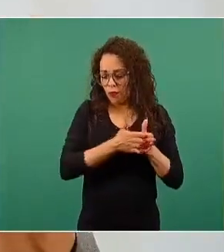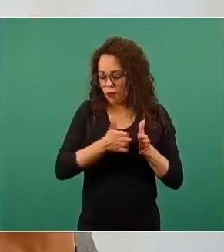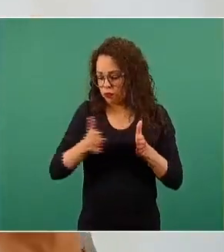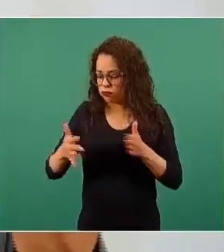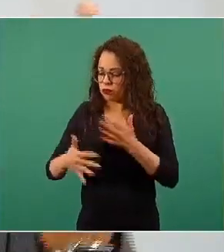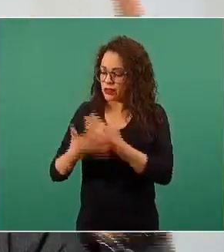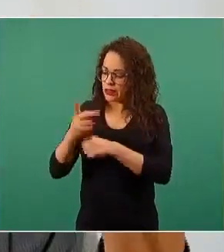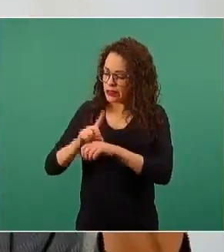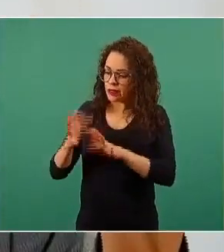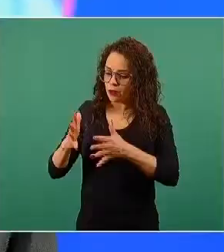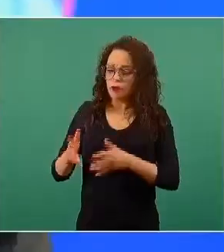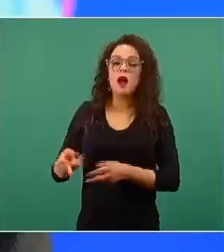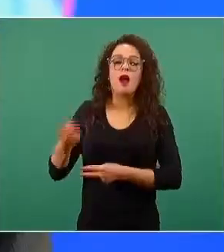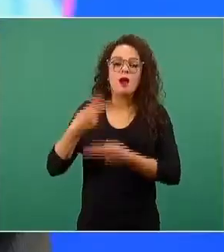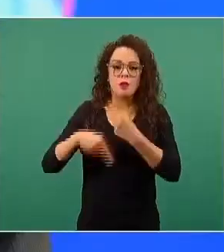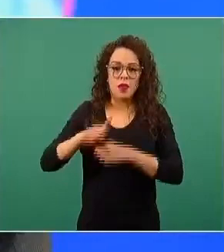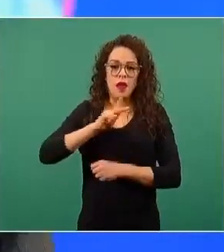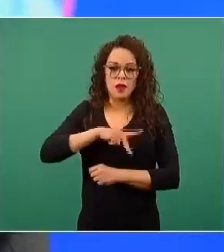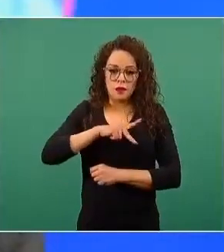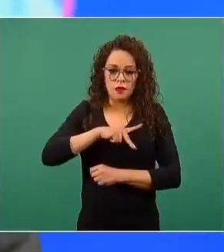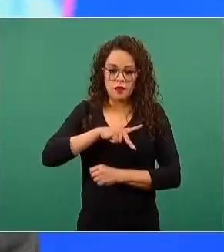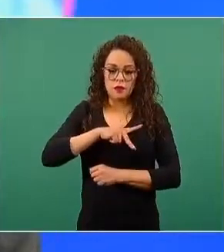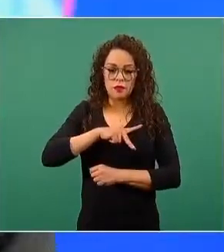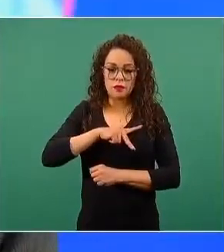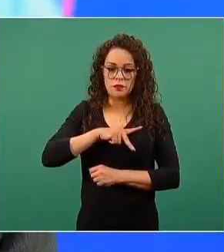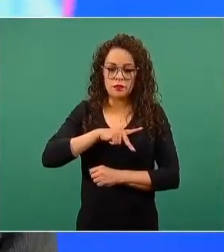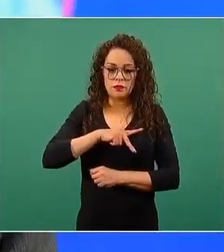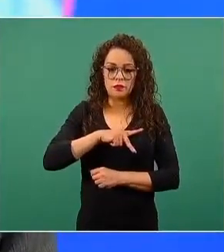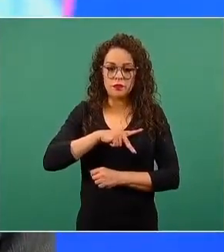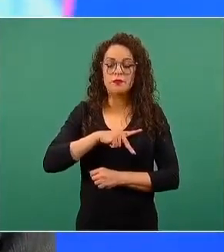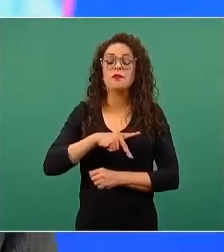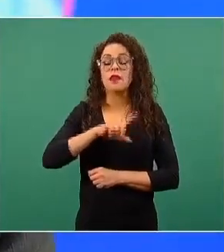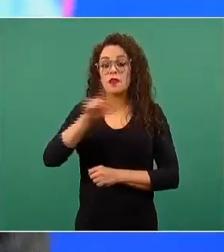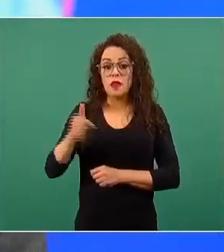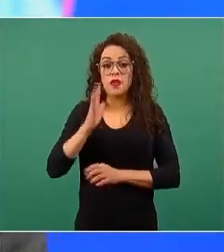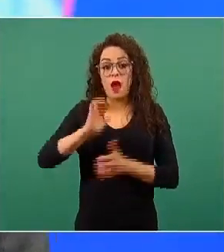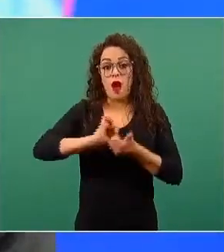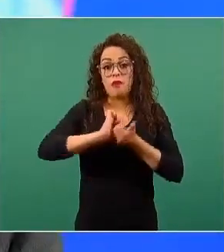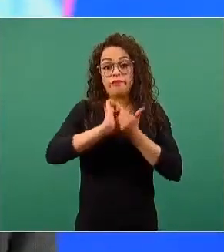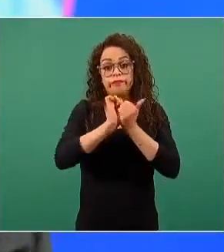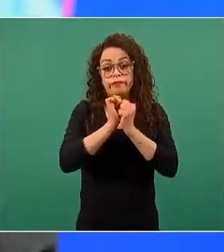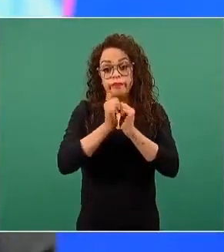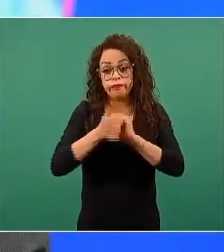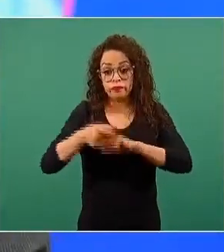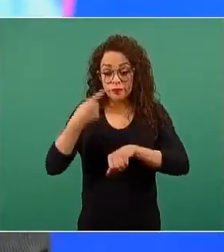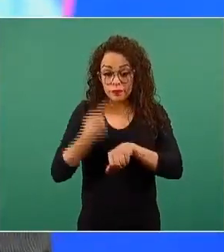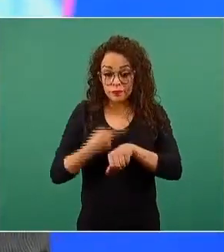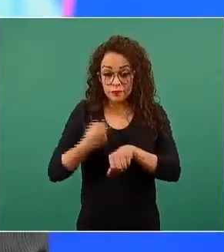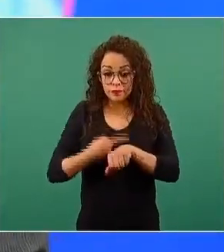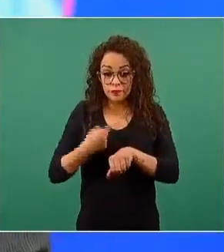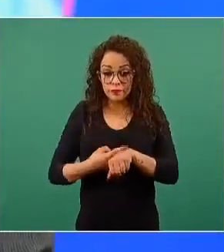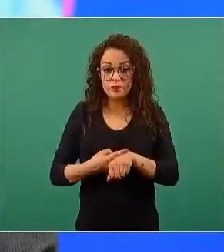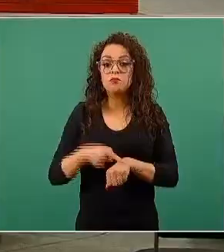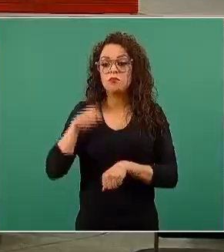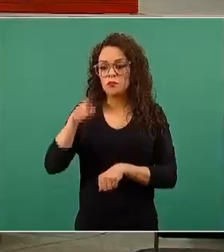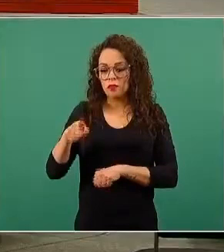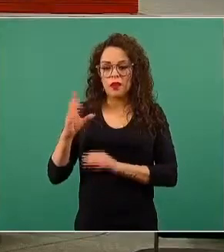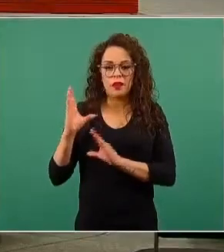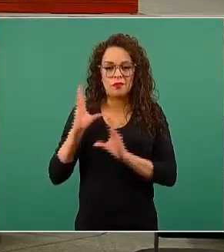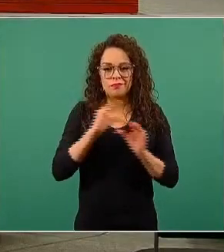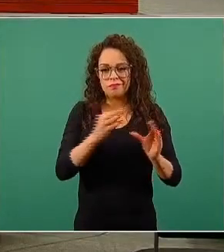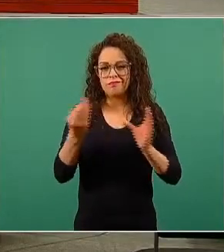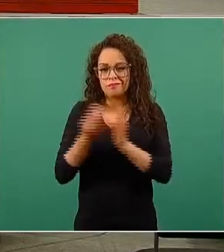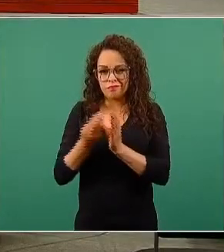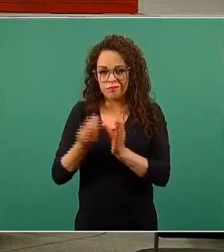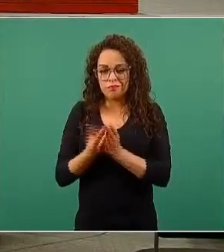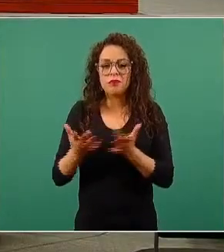estas personas sale negativo, pero está en periodo de incubación, desarrolla la enfermedad, participa en esta capacitación,